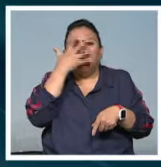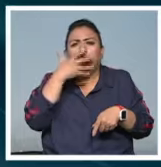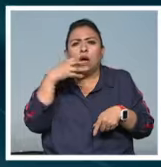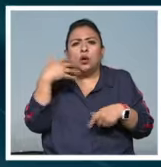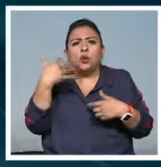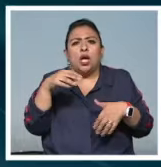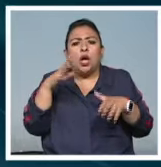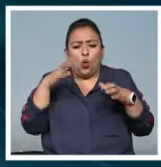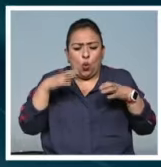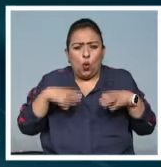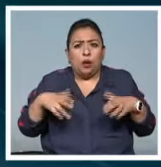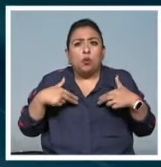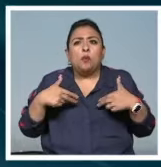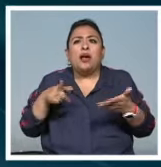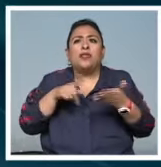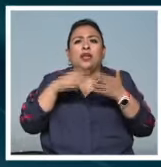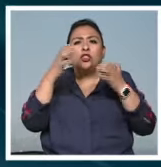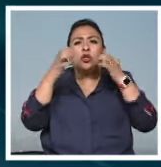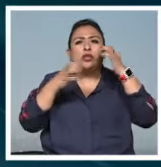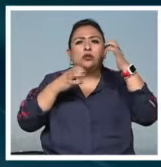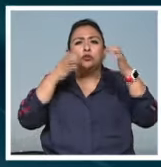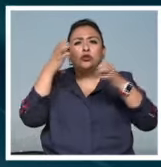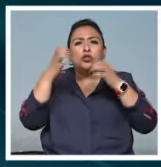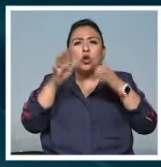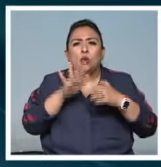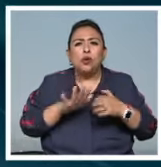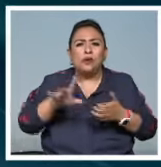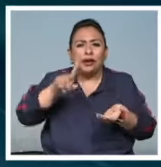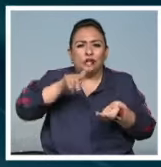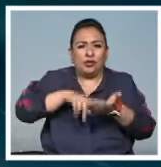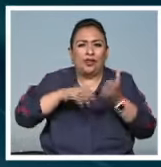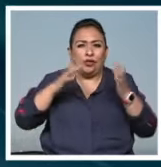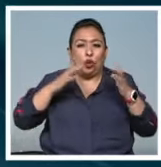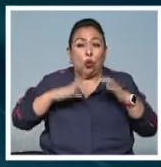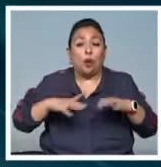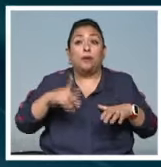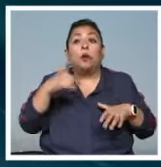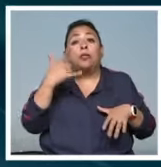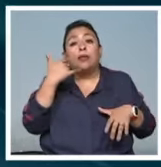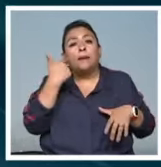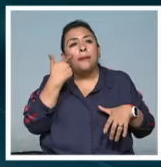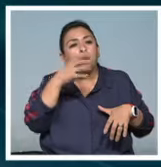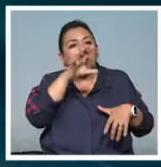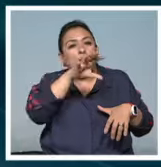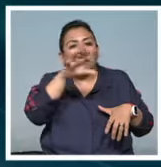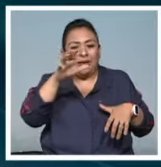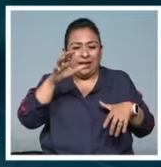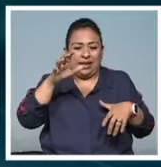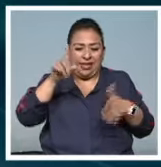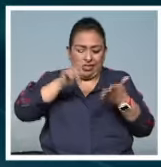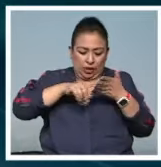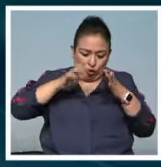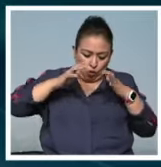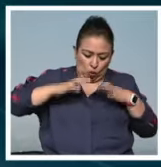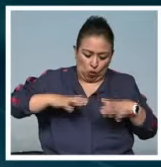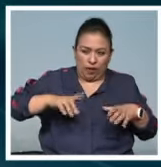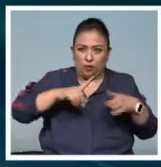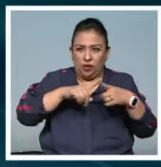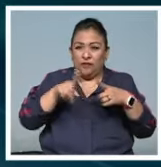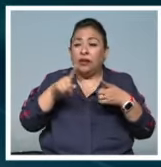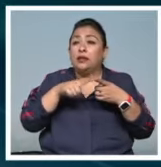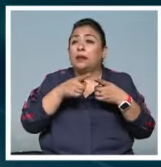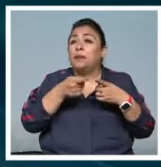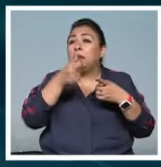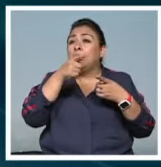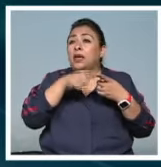humano a través de la exposición Our Body, el universo dentro. Es un recorrido por los sistemas del cuerpo humano. Empezamos con el